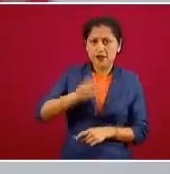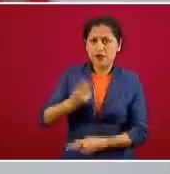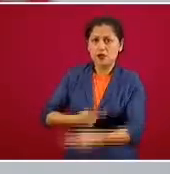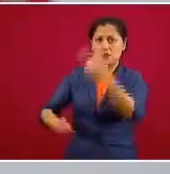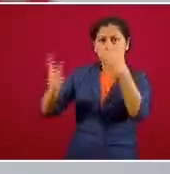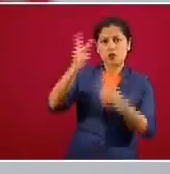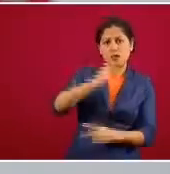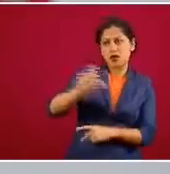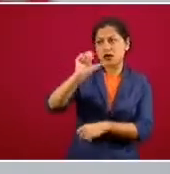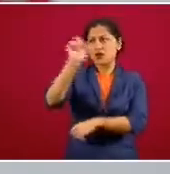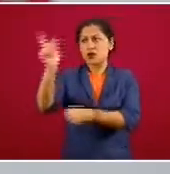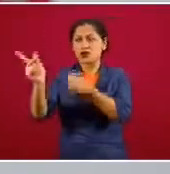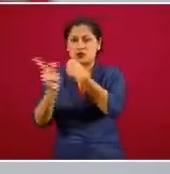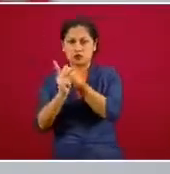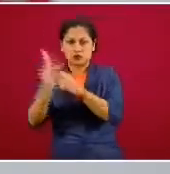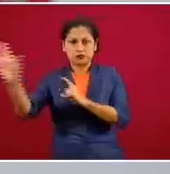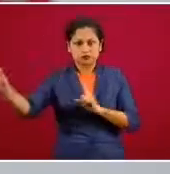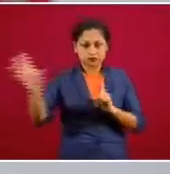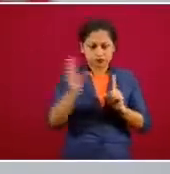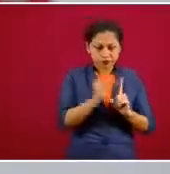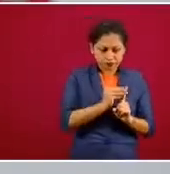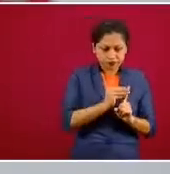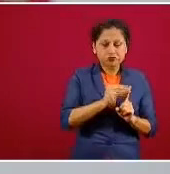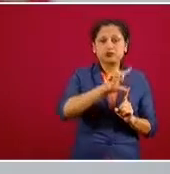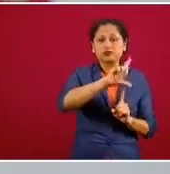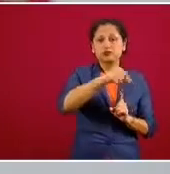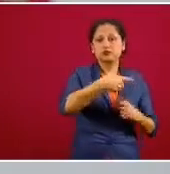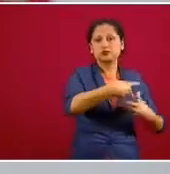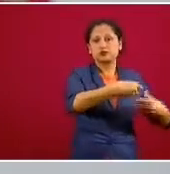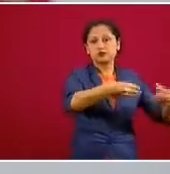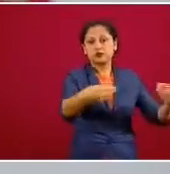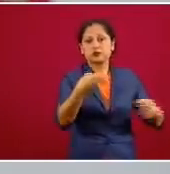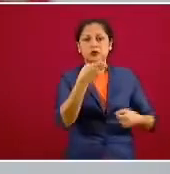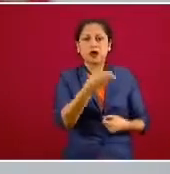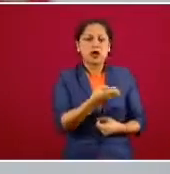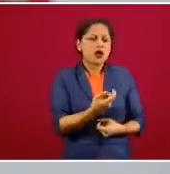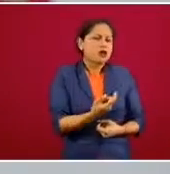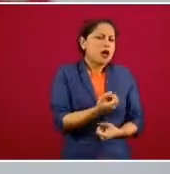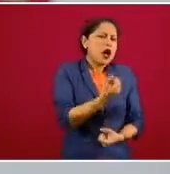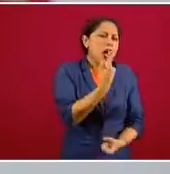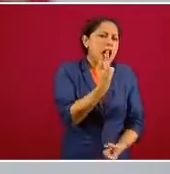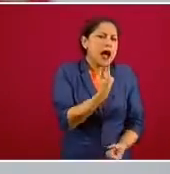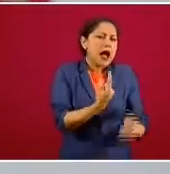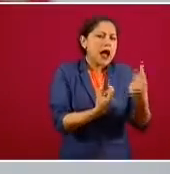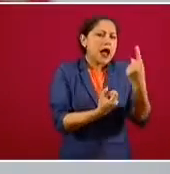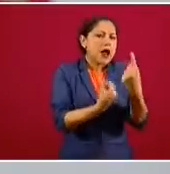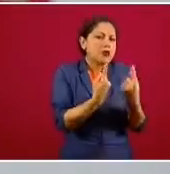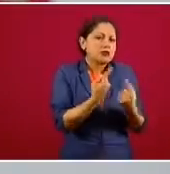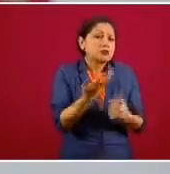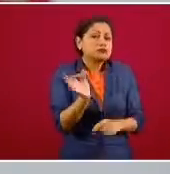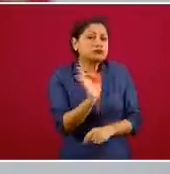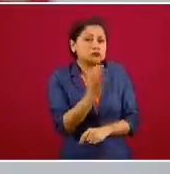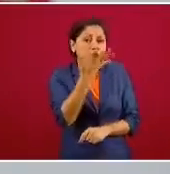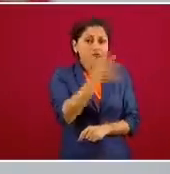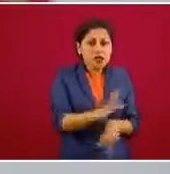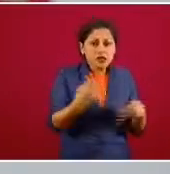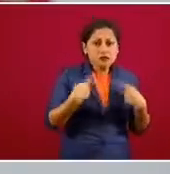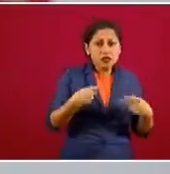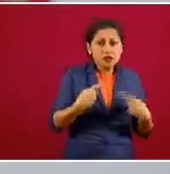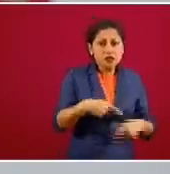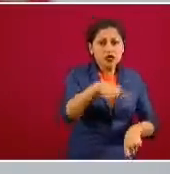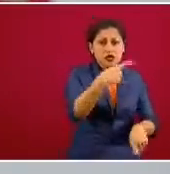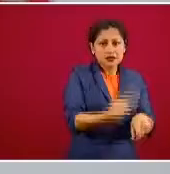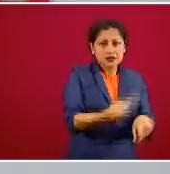donde tendríamos una cantidad muy reducida de casos, quizá algunas decenas, y podríamos rastrear